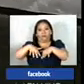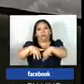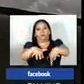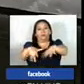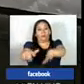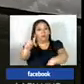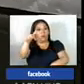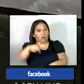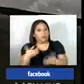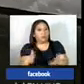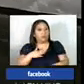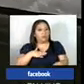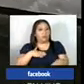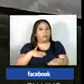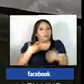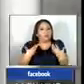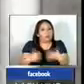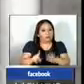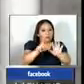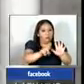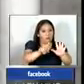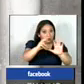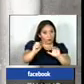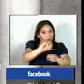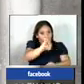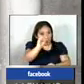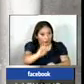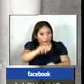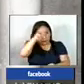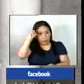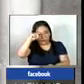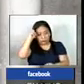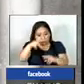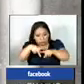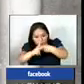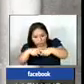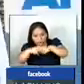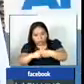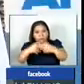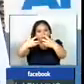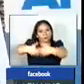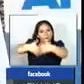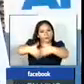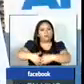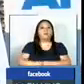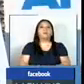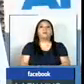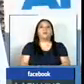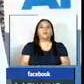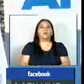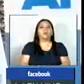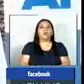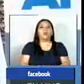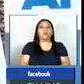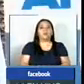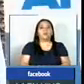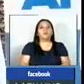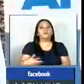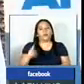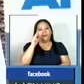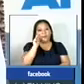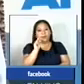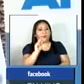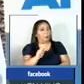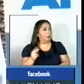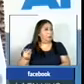que actualmente hay un avance de un 70% en el trabajo físico de la planta. Hemos encontrado que es un problema